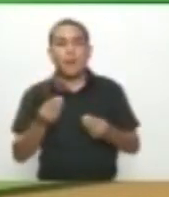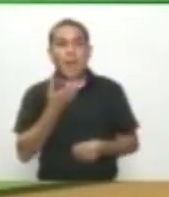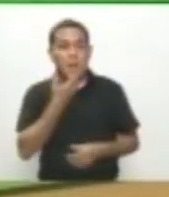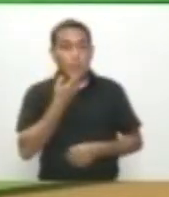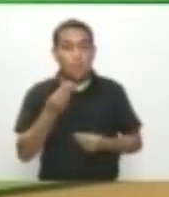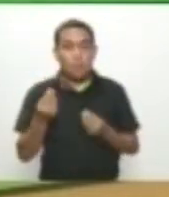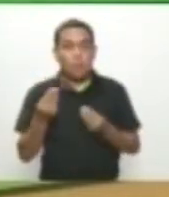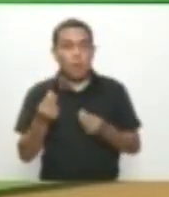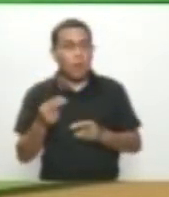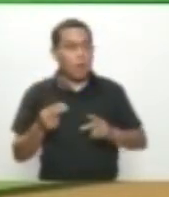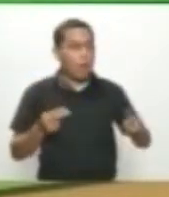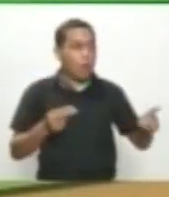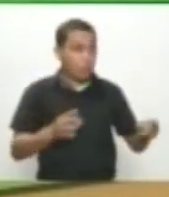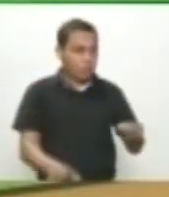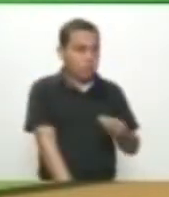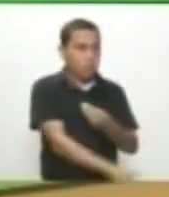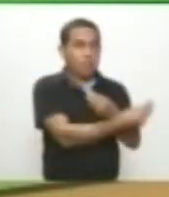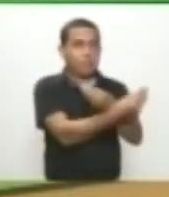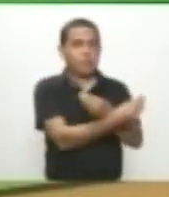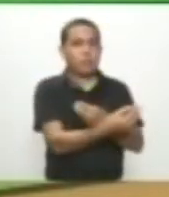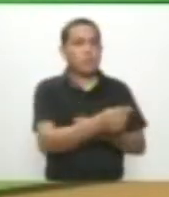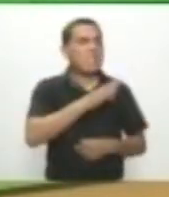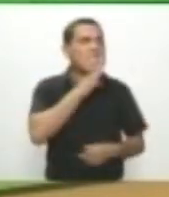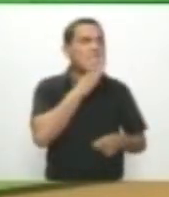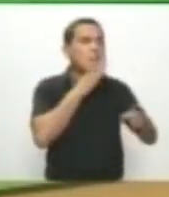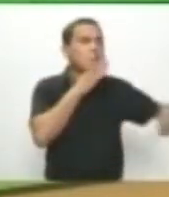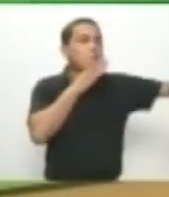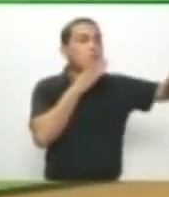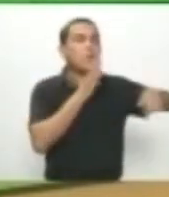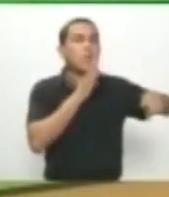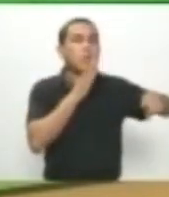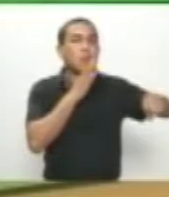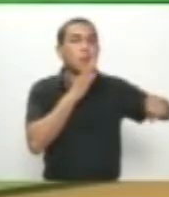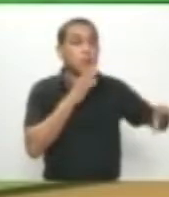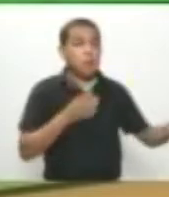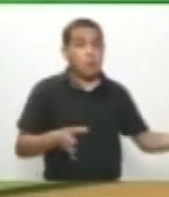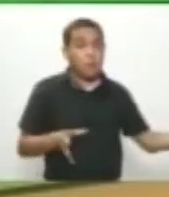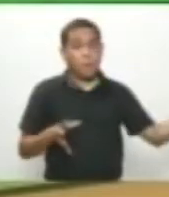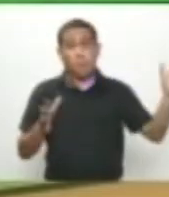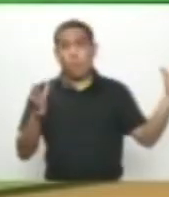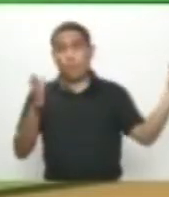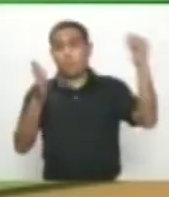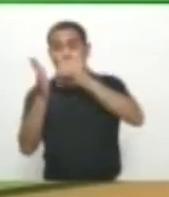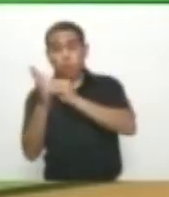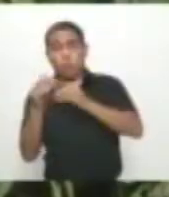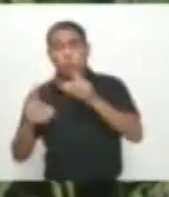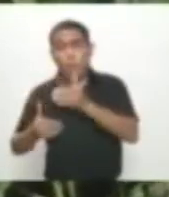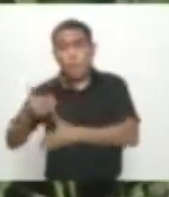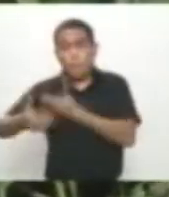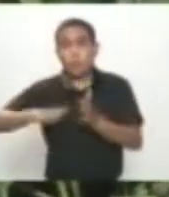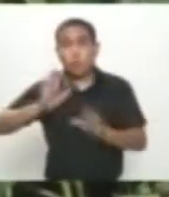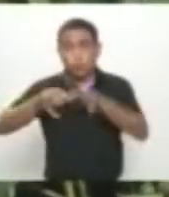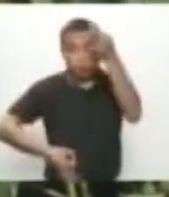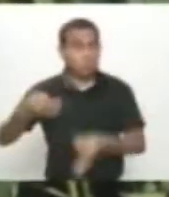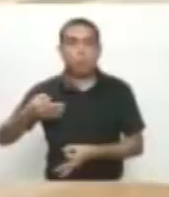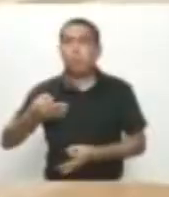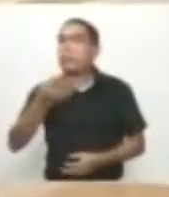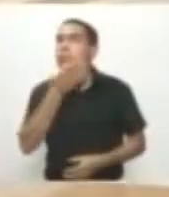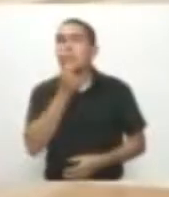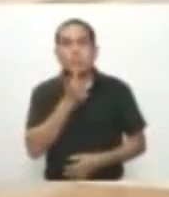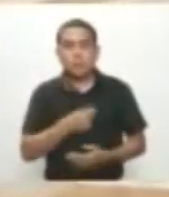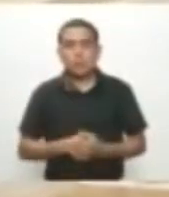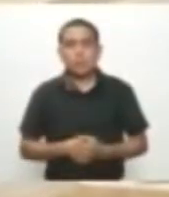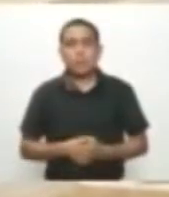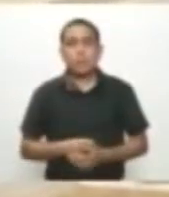terceros. Y lo curioso es que los terceros no están vinculados en ningún momento en el proceso. Lo destinado a la construcción de